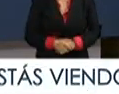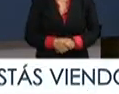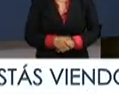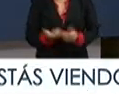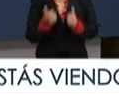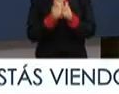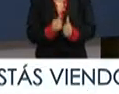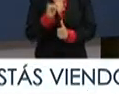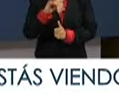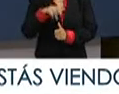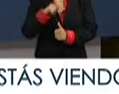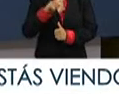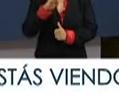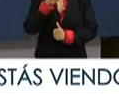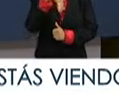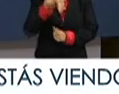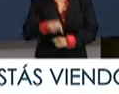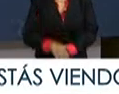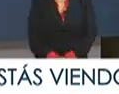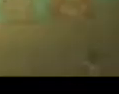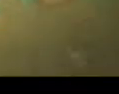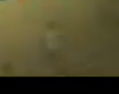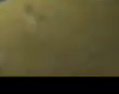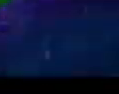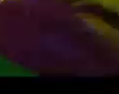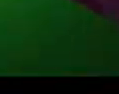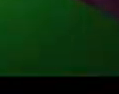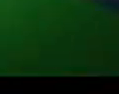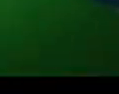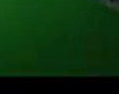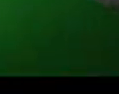No se vayan, esto es Interfaz.